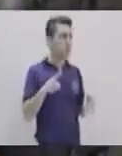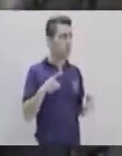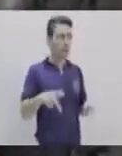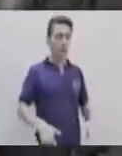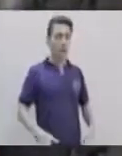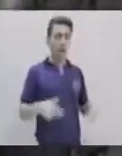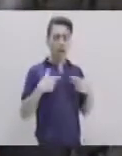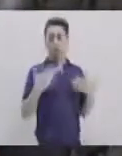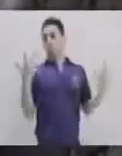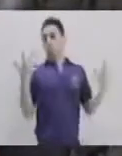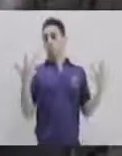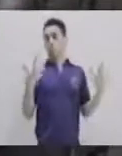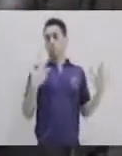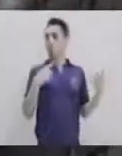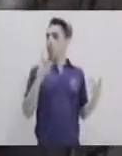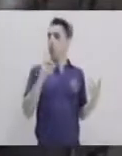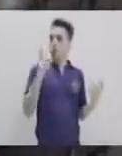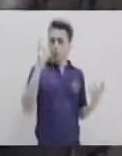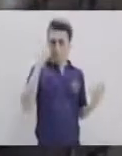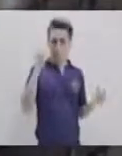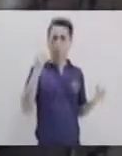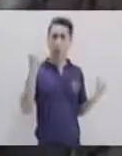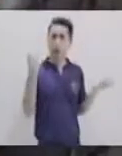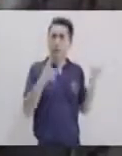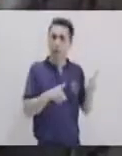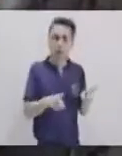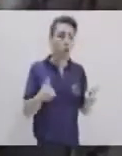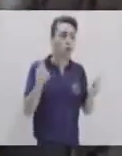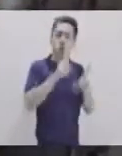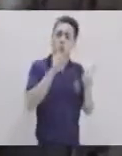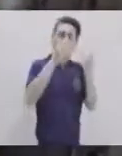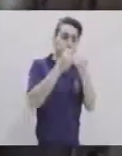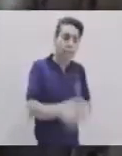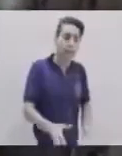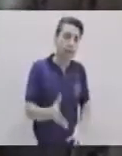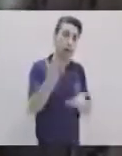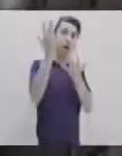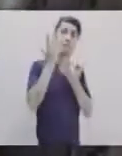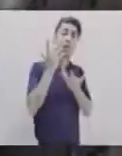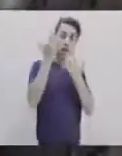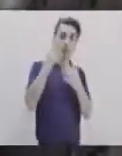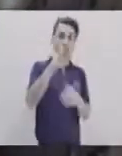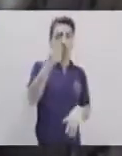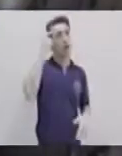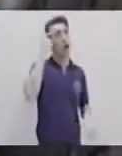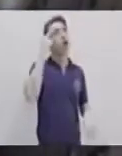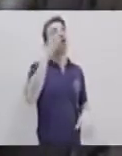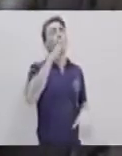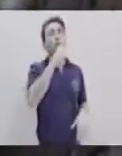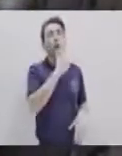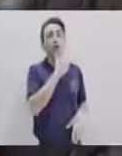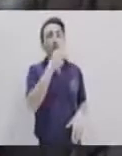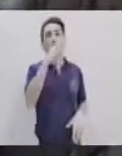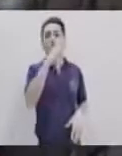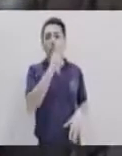hay esperanza, no pierdas la esperanza, no te hundas en un fango donde no puedas